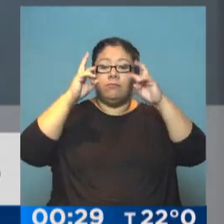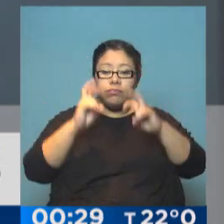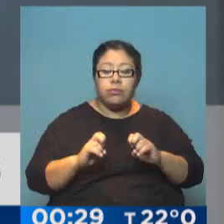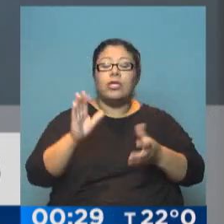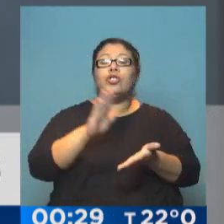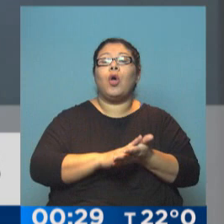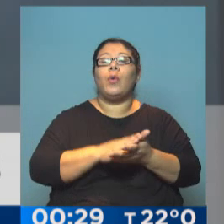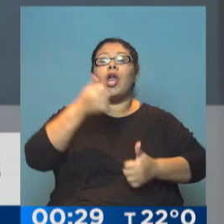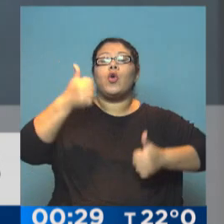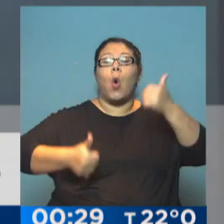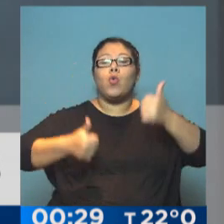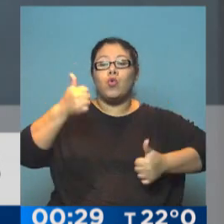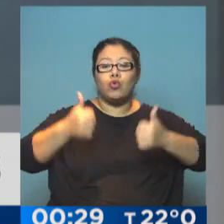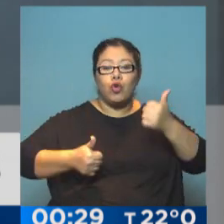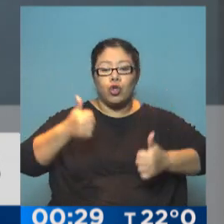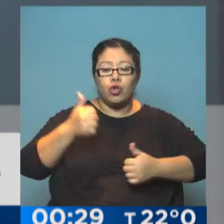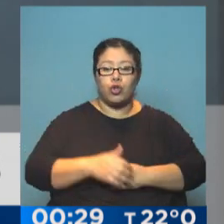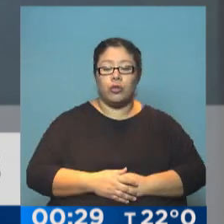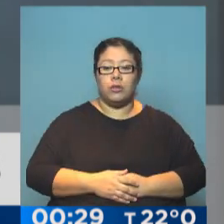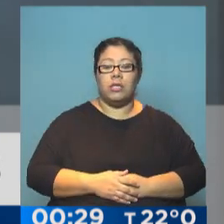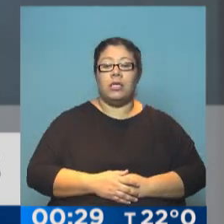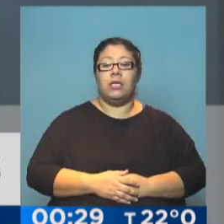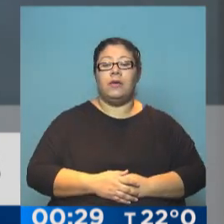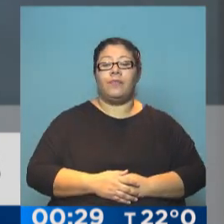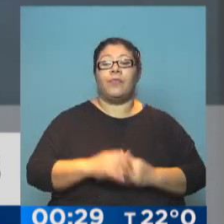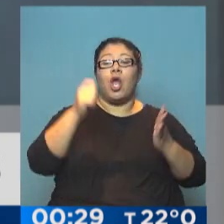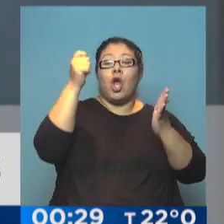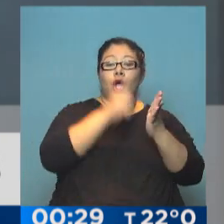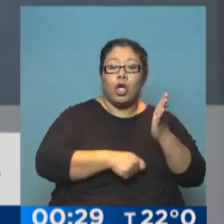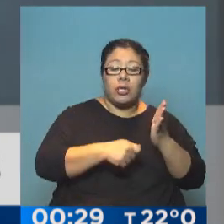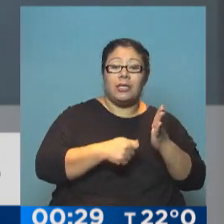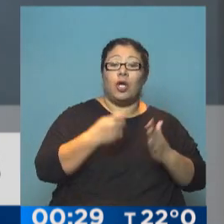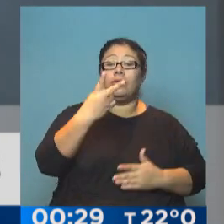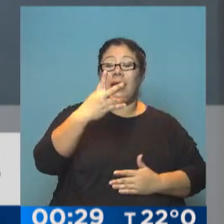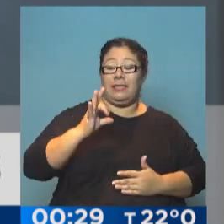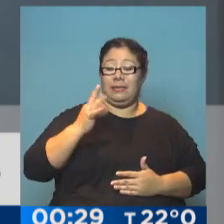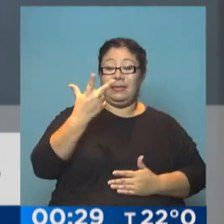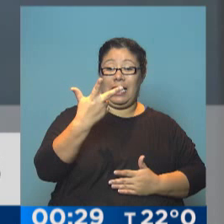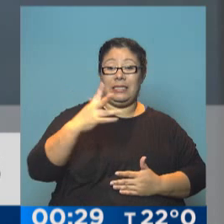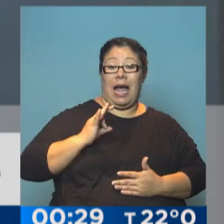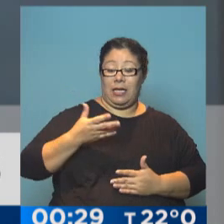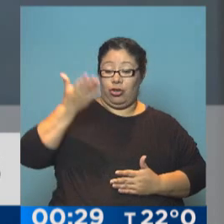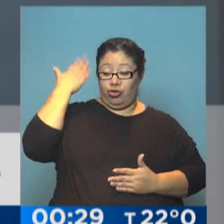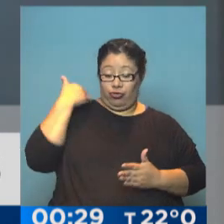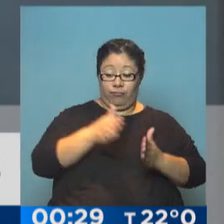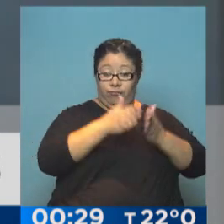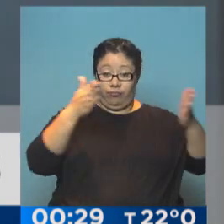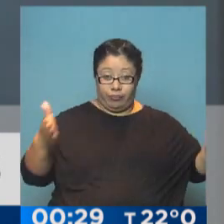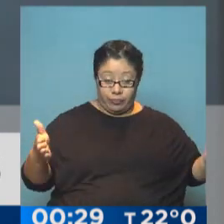concursos. Hemos decidido, en el caso de los contratos de los últimos 3 años, esos 24.000